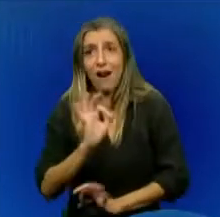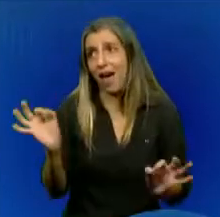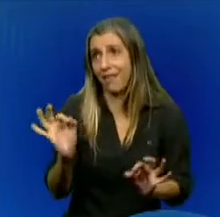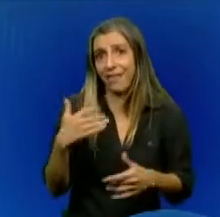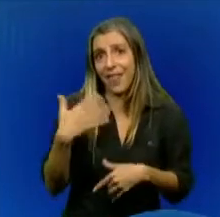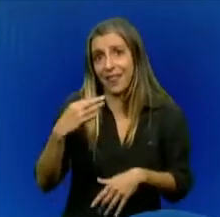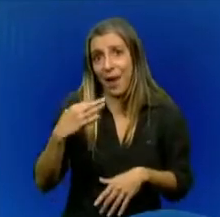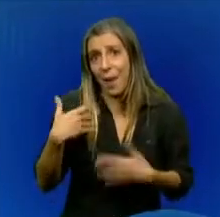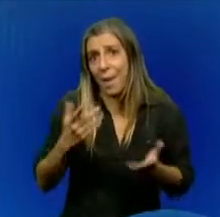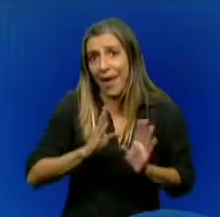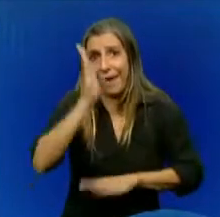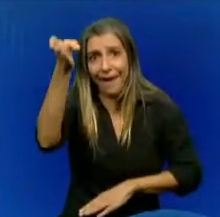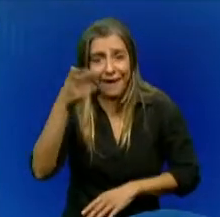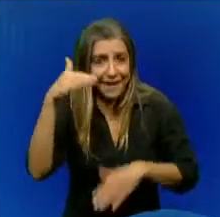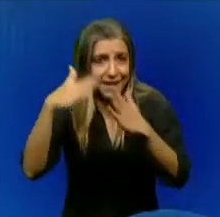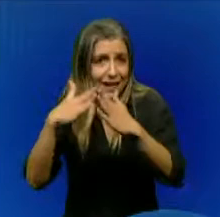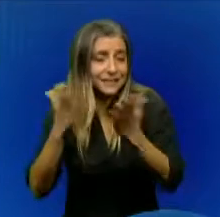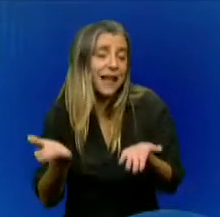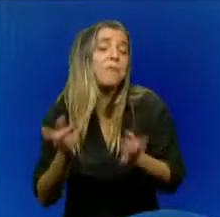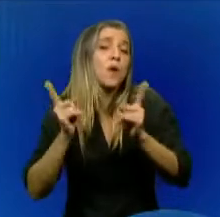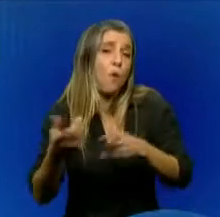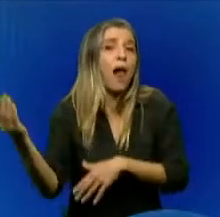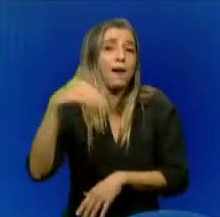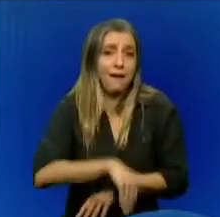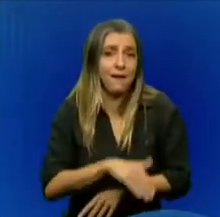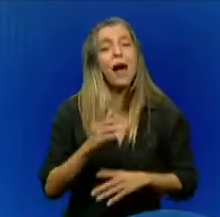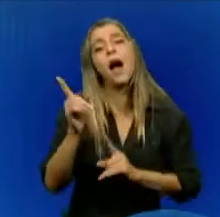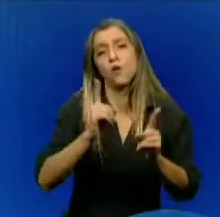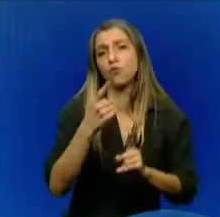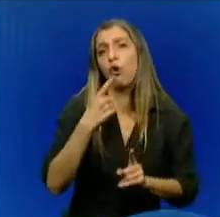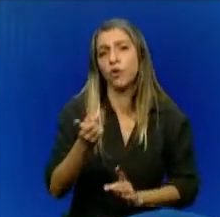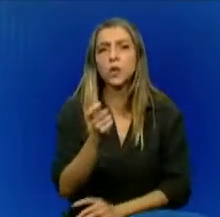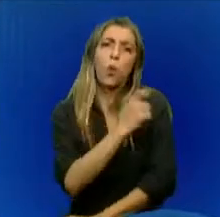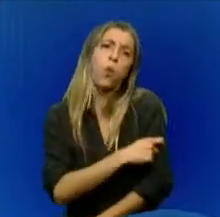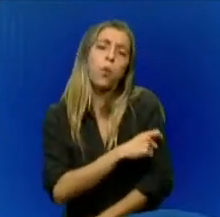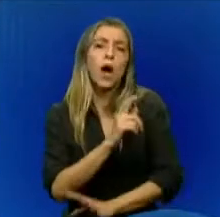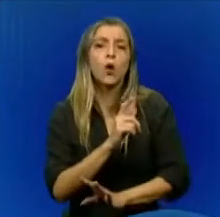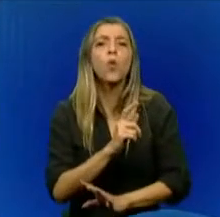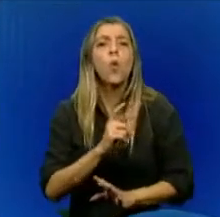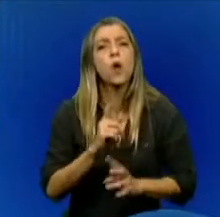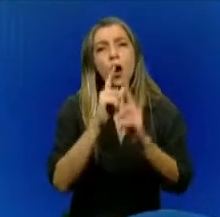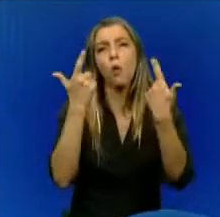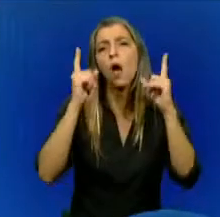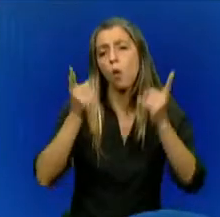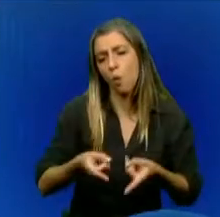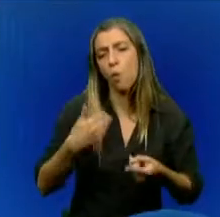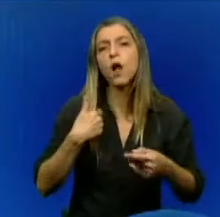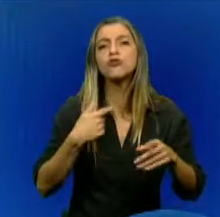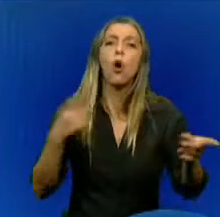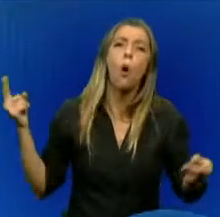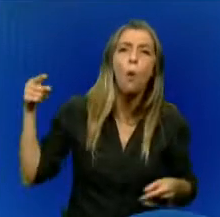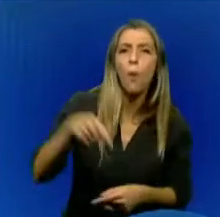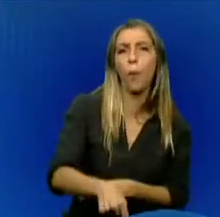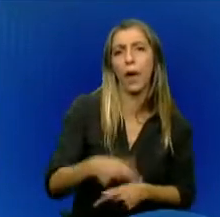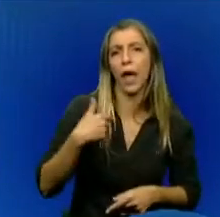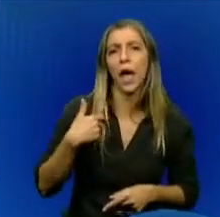que expresan el valor que ellos tienen, a pesar de no tener vacunas, de venir siempre desde las 4 cuadras que está la casa